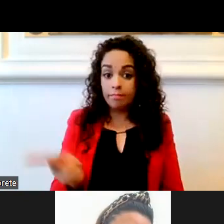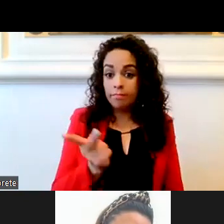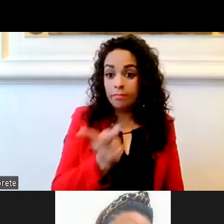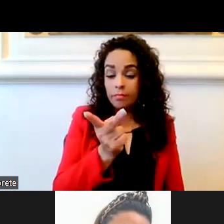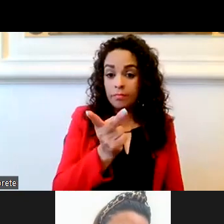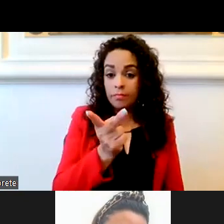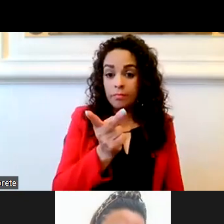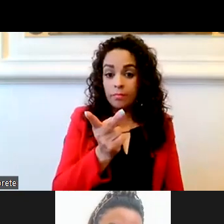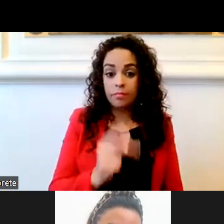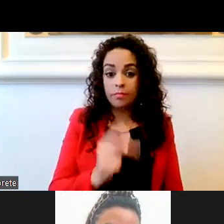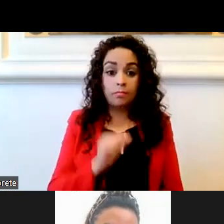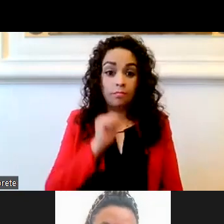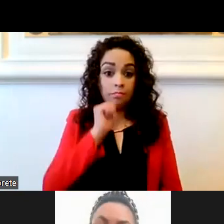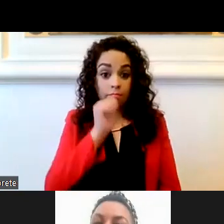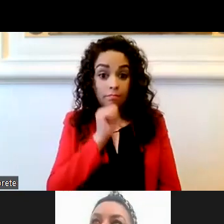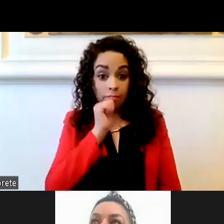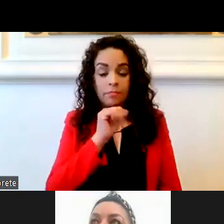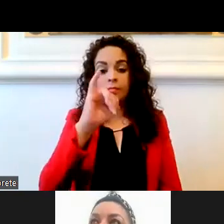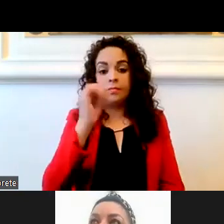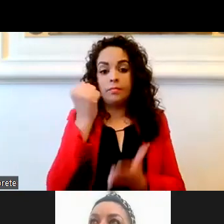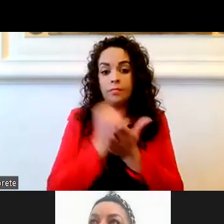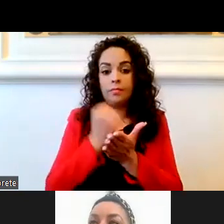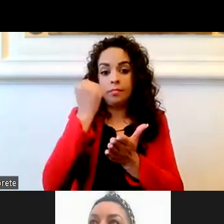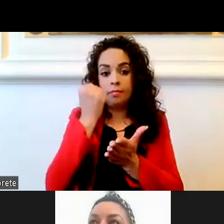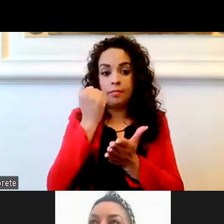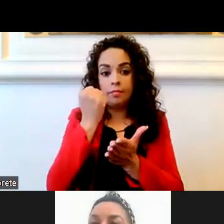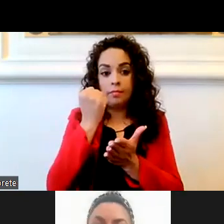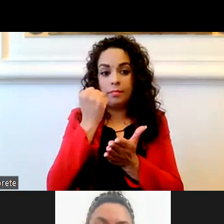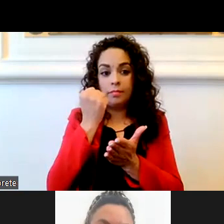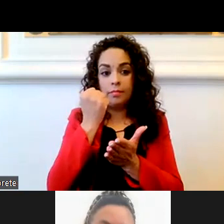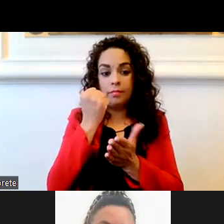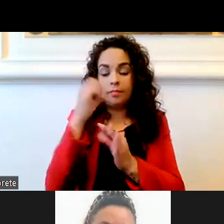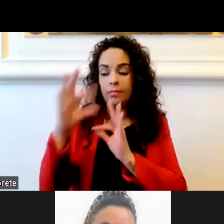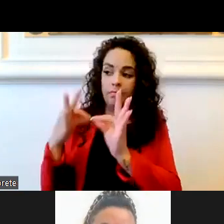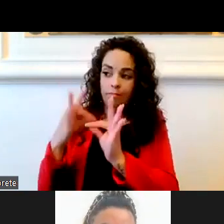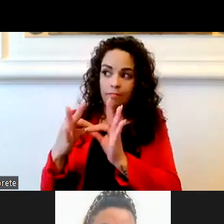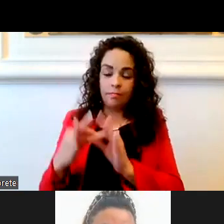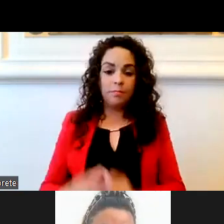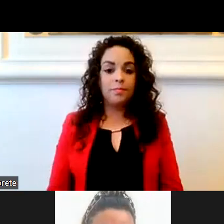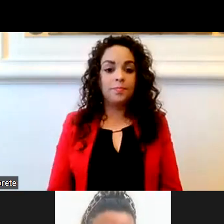Al no existir intervención en contra, se aprueba el acta de la sesión anterior. Cumplida su instrucción, diputada.